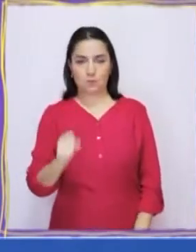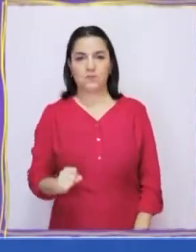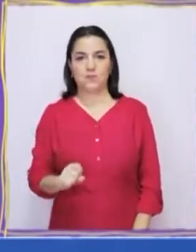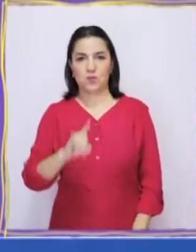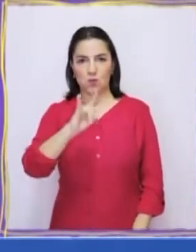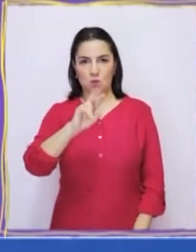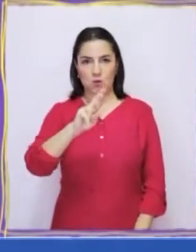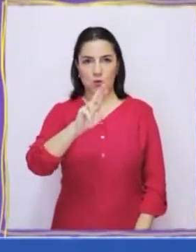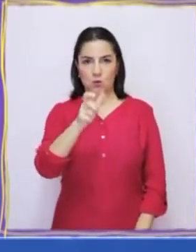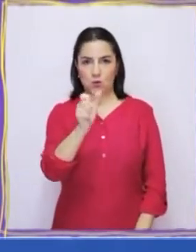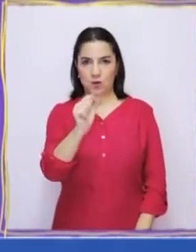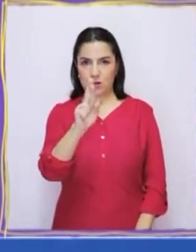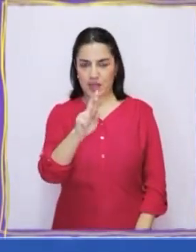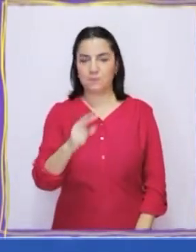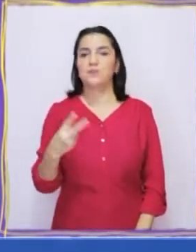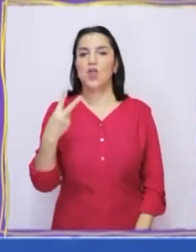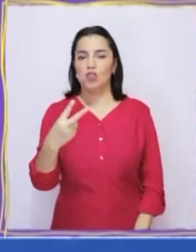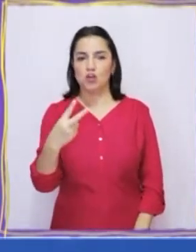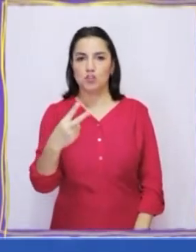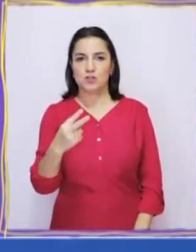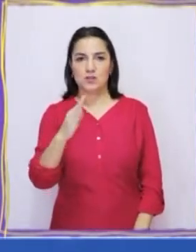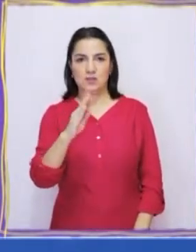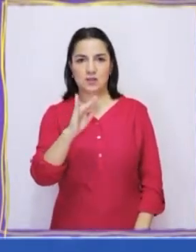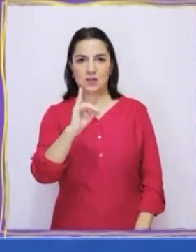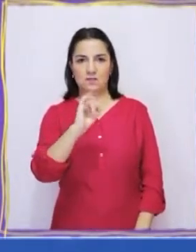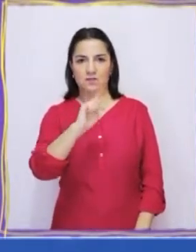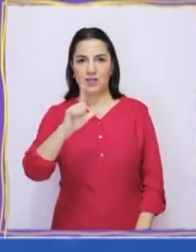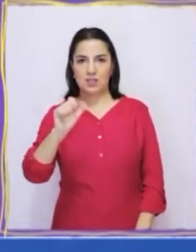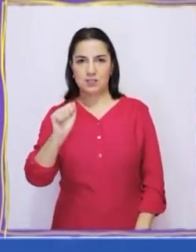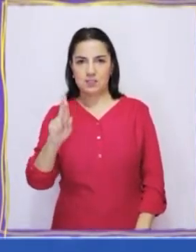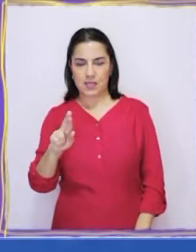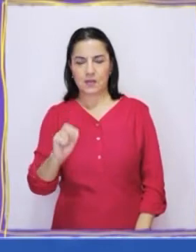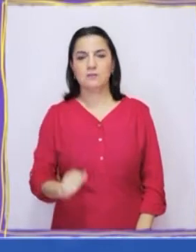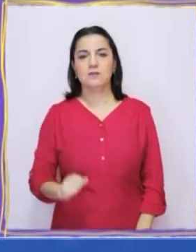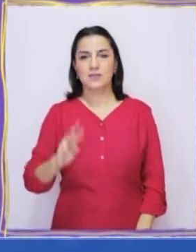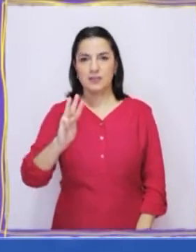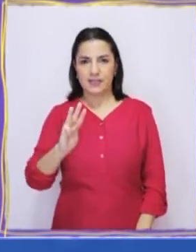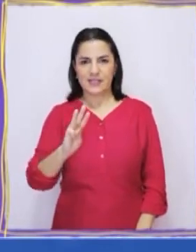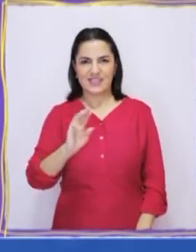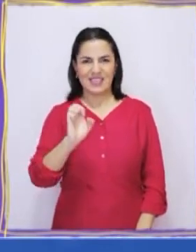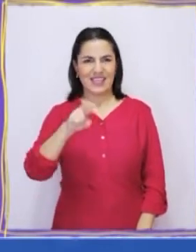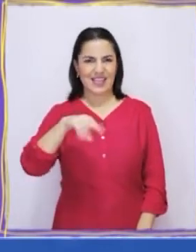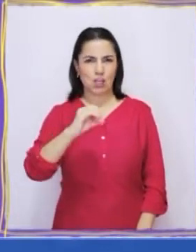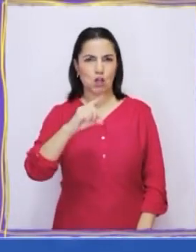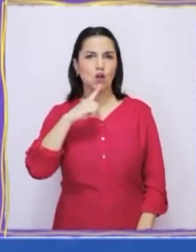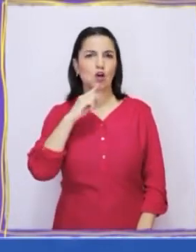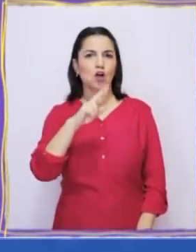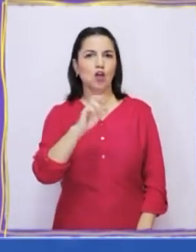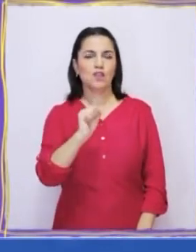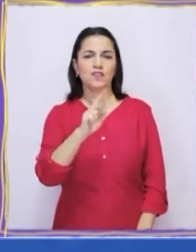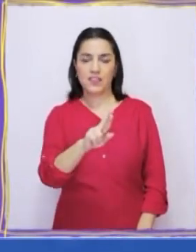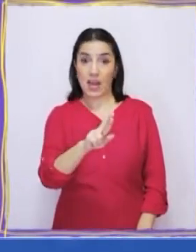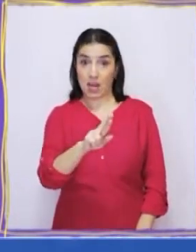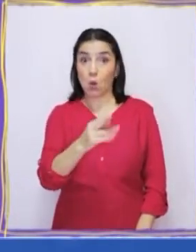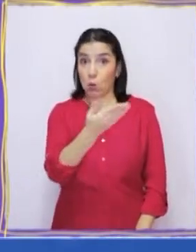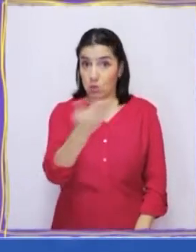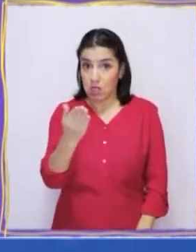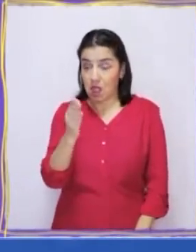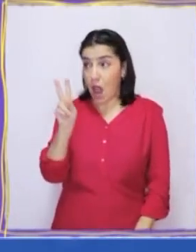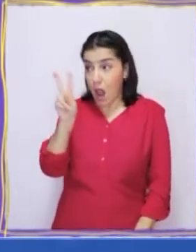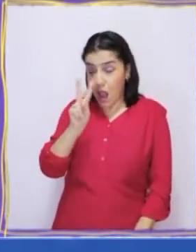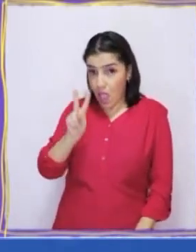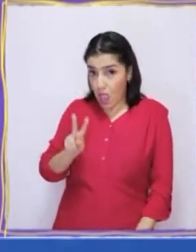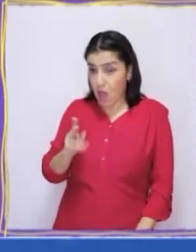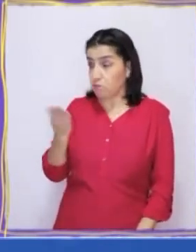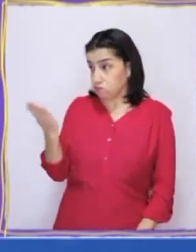1. Hurgar. 2. Brillar. Y 3. Encontrar. A la cuenta de 3, ustedes